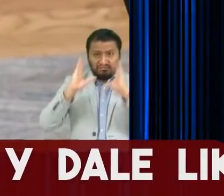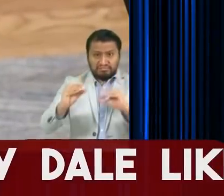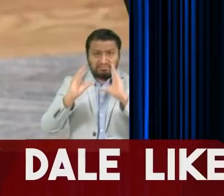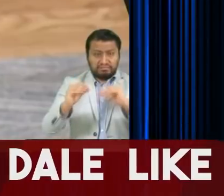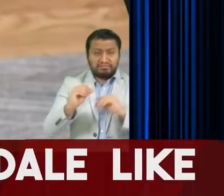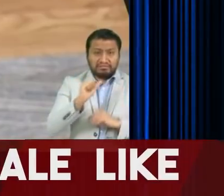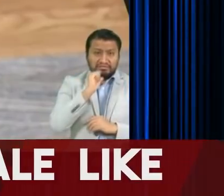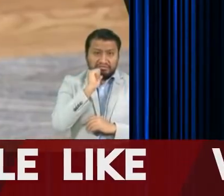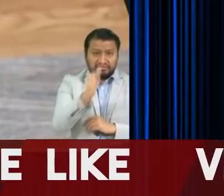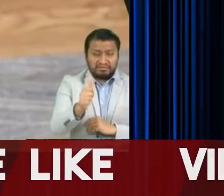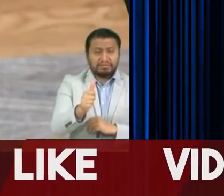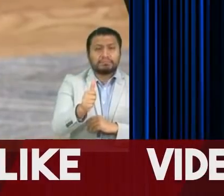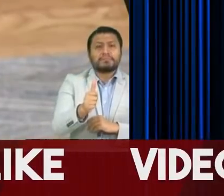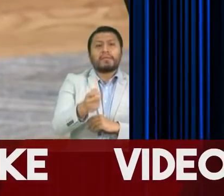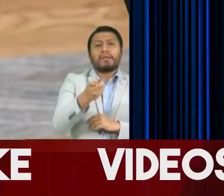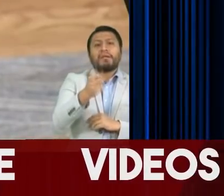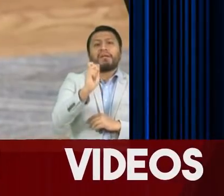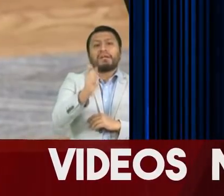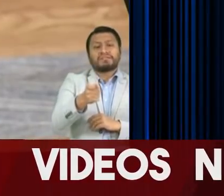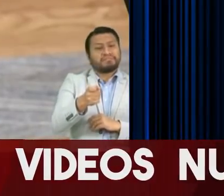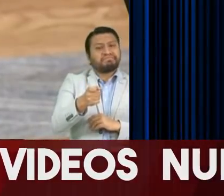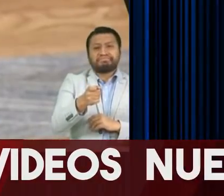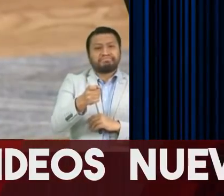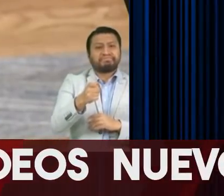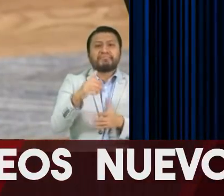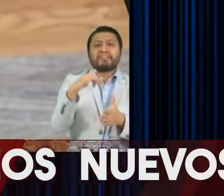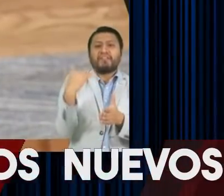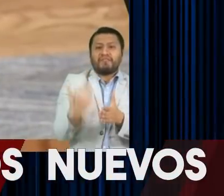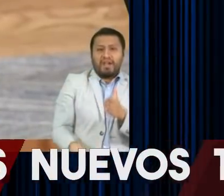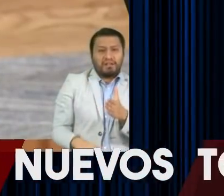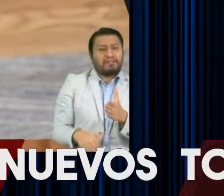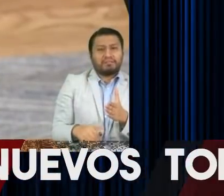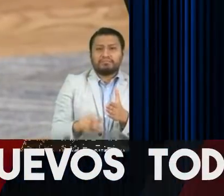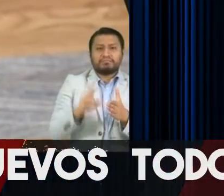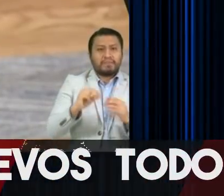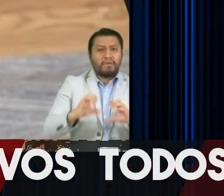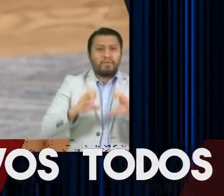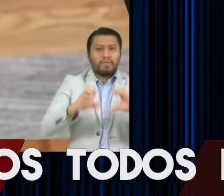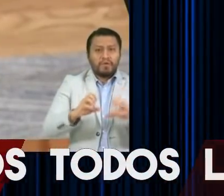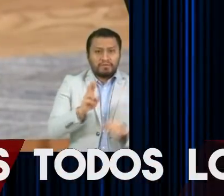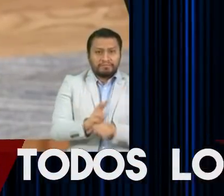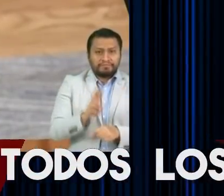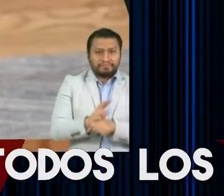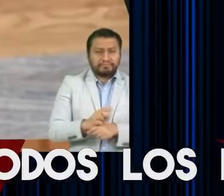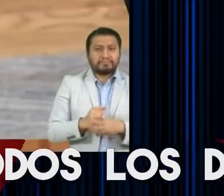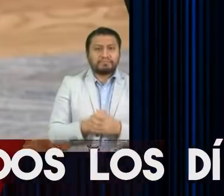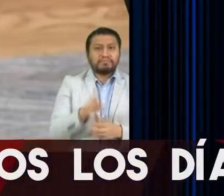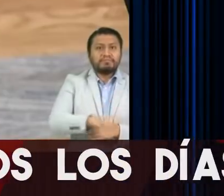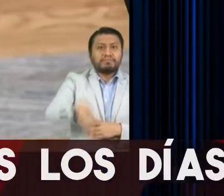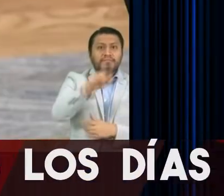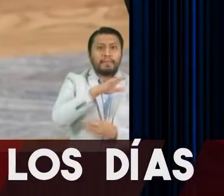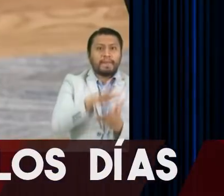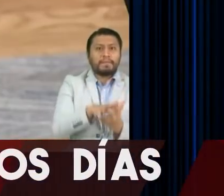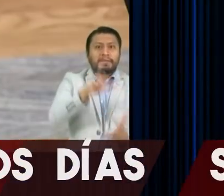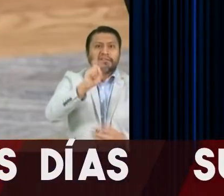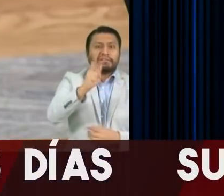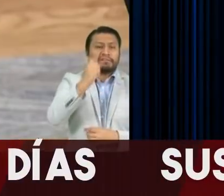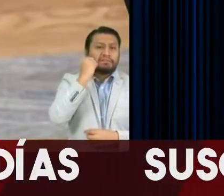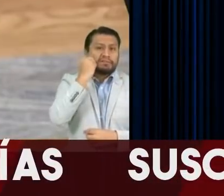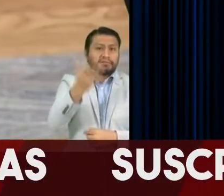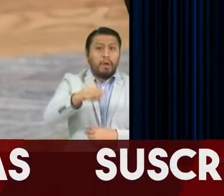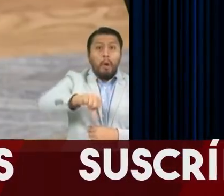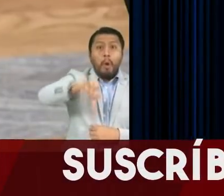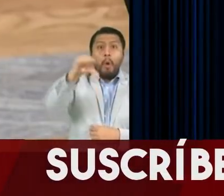llama omisión y negligencia. La mayoría de este Consejo quiere impedir, aún hoy, día de